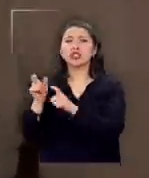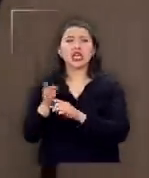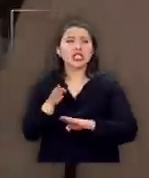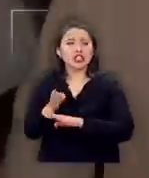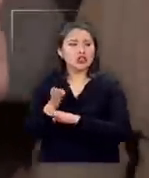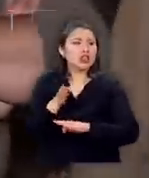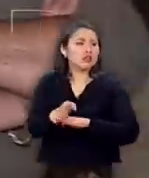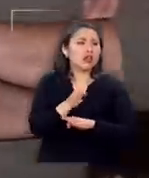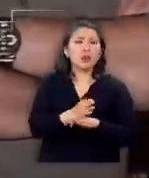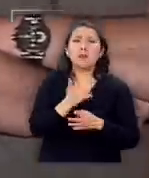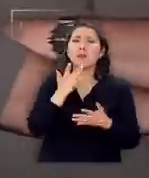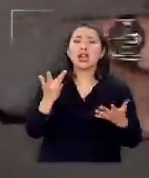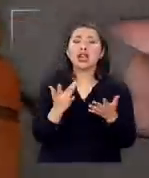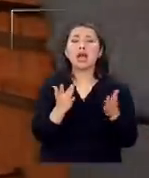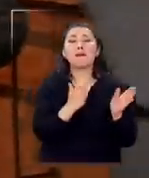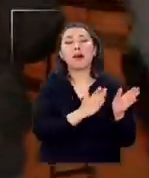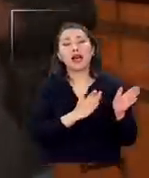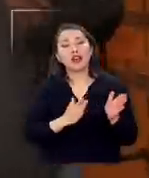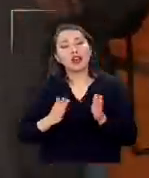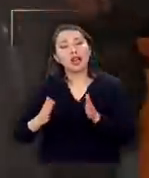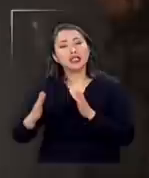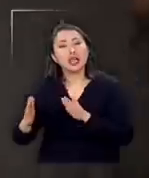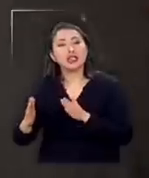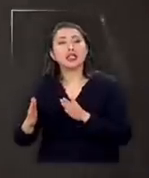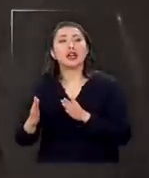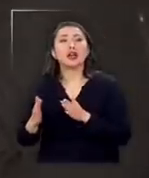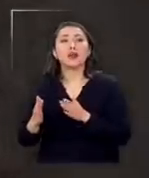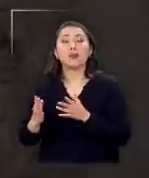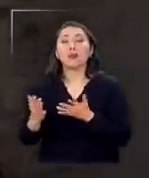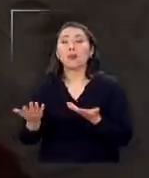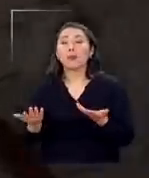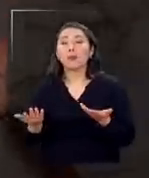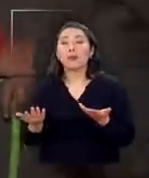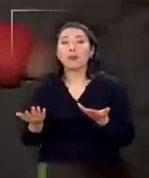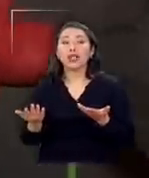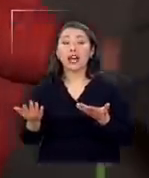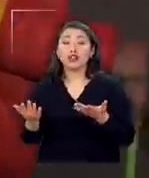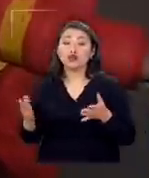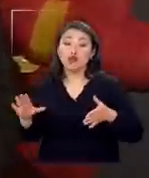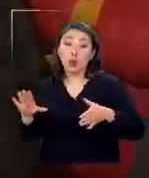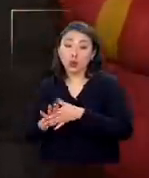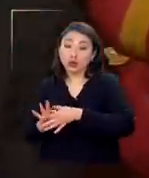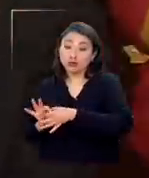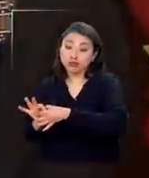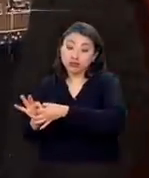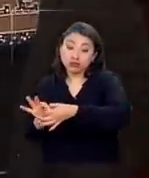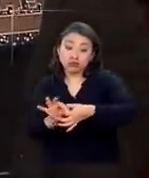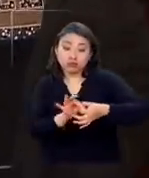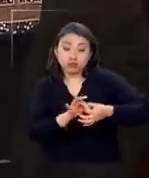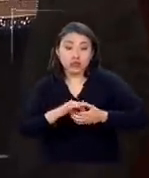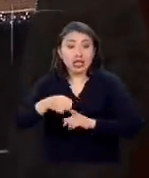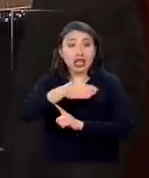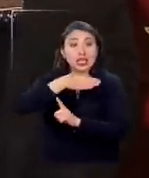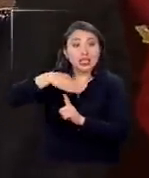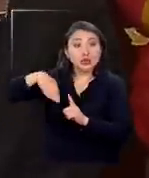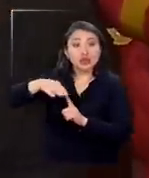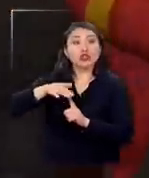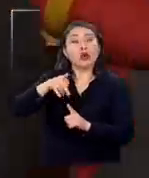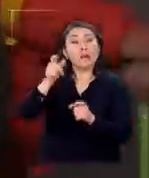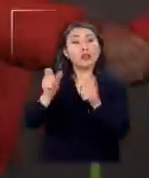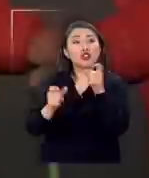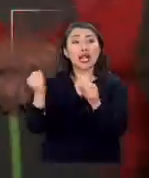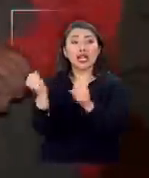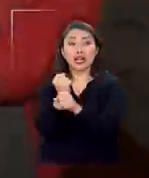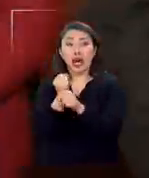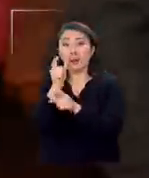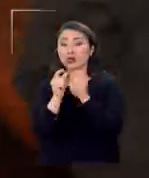para organizarse, para finalmente también estar juntos en toda esta situación. Son trabajadores, son